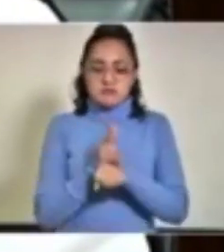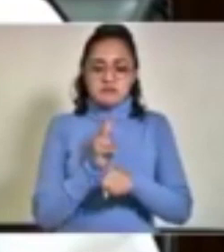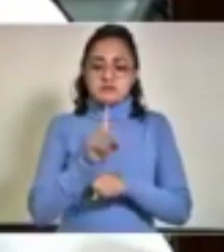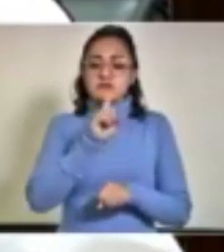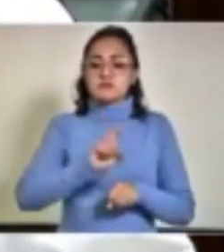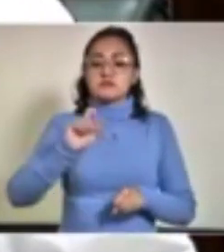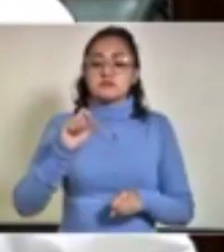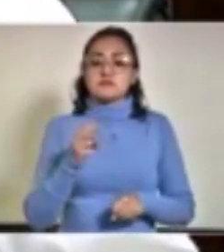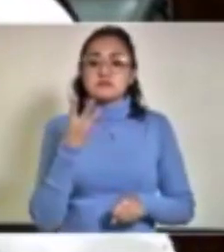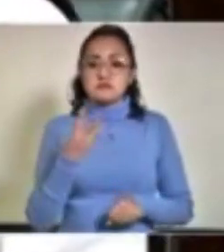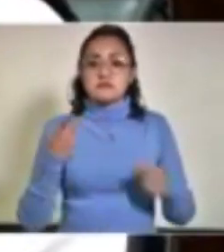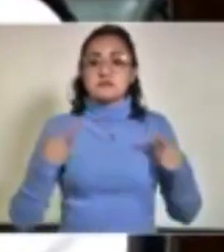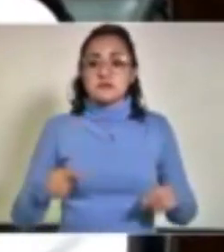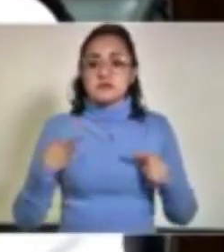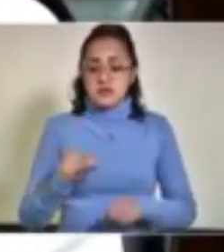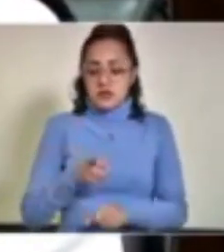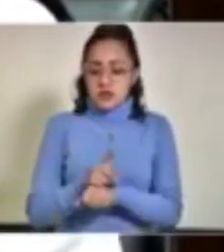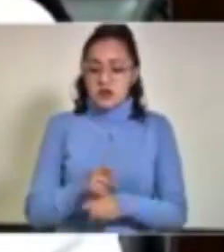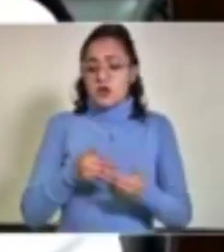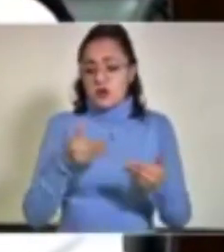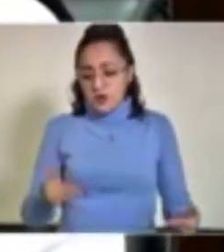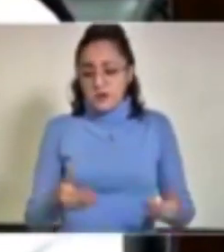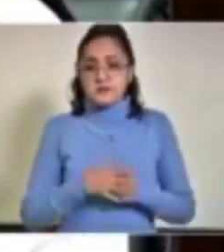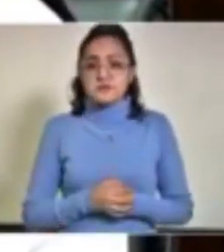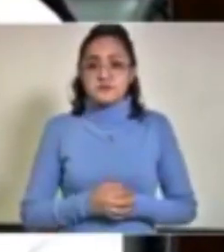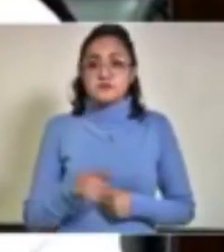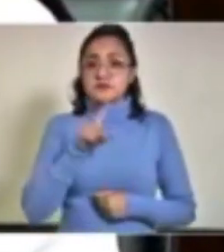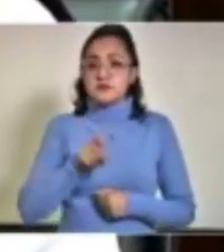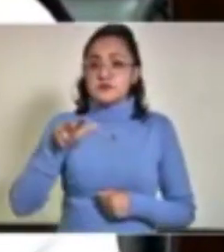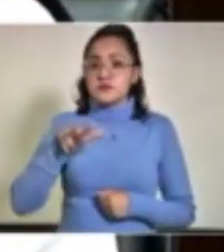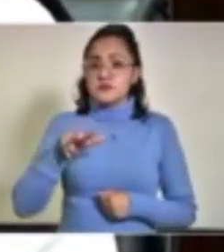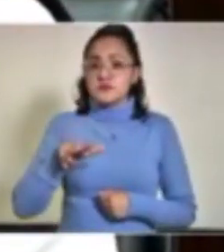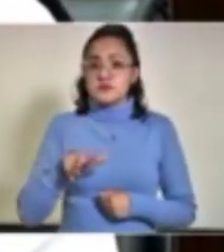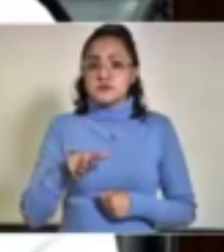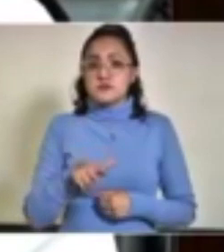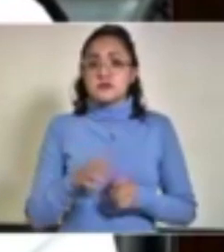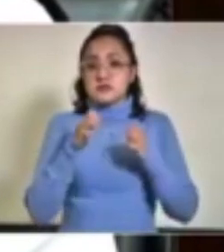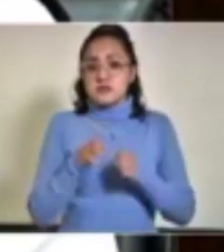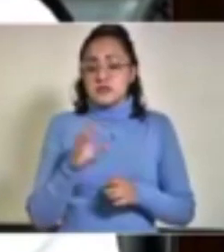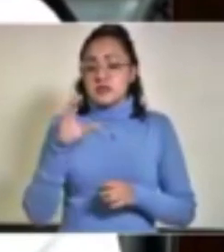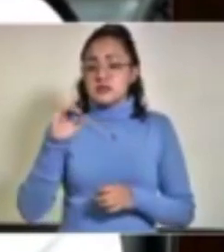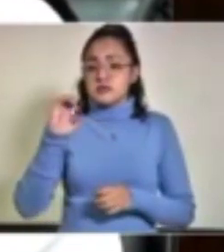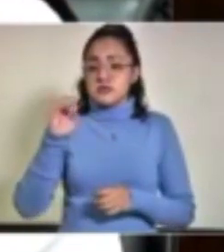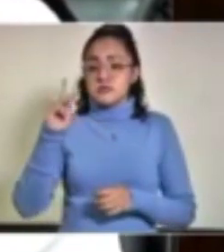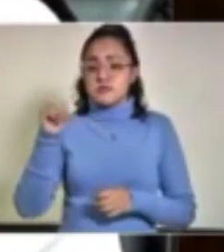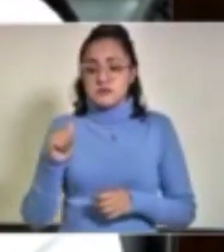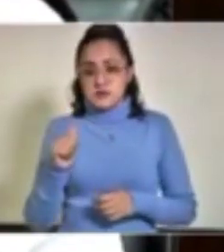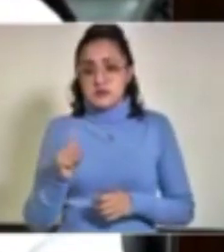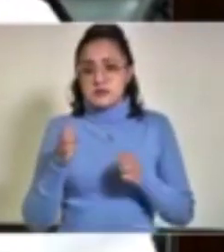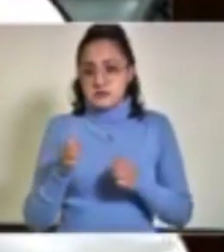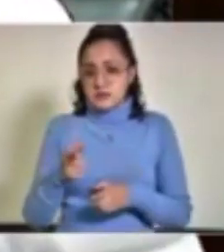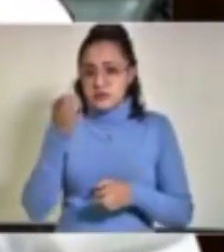123 personas el día de hoy de las cuales 118 se encuentran en las instalaciones del tsje para